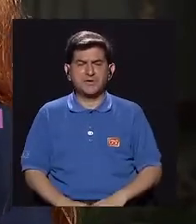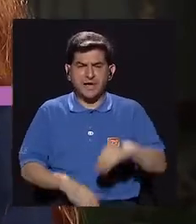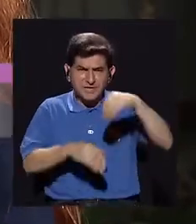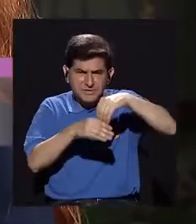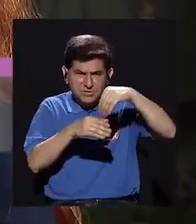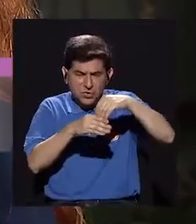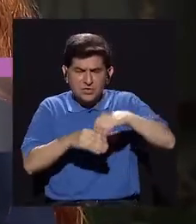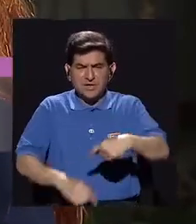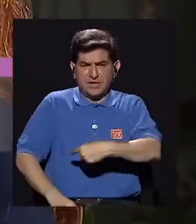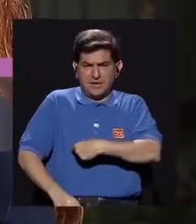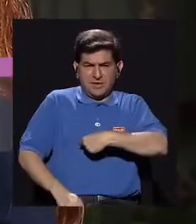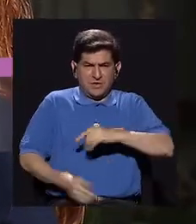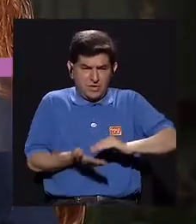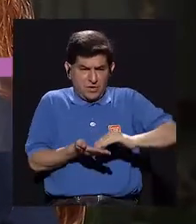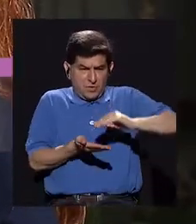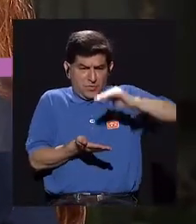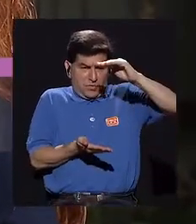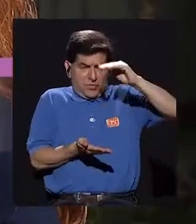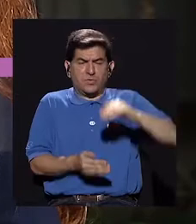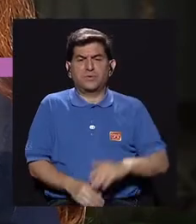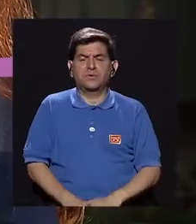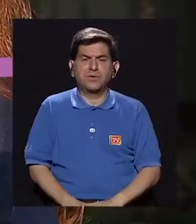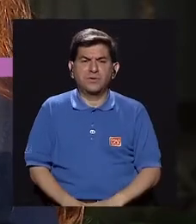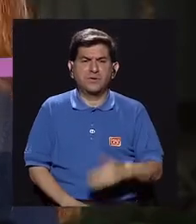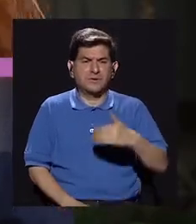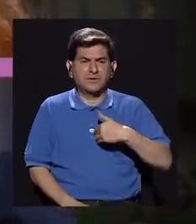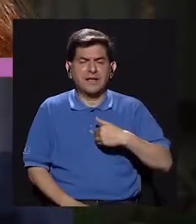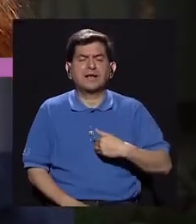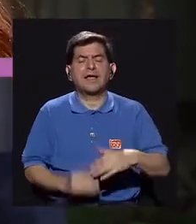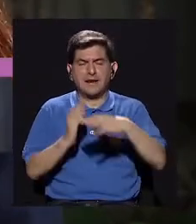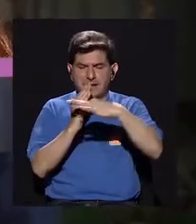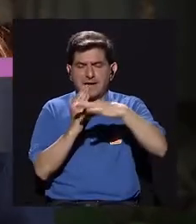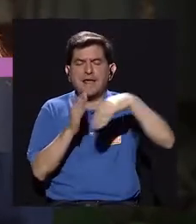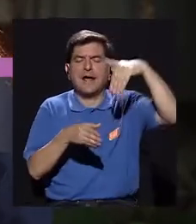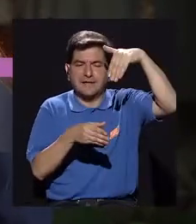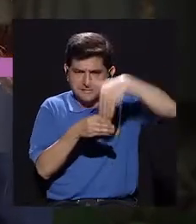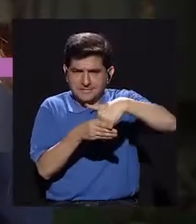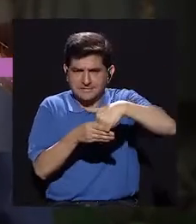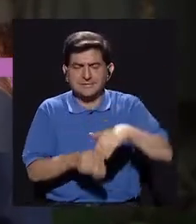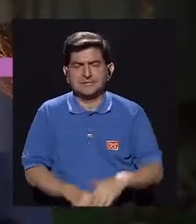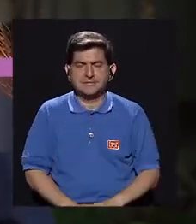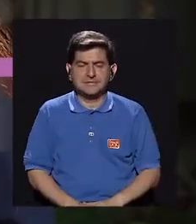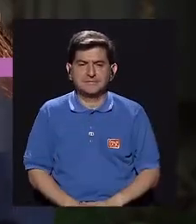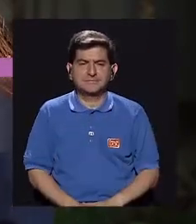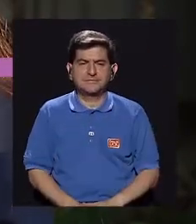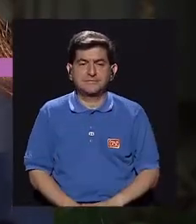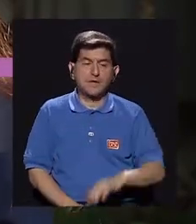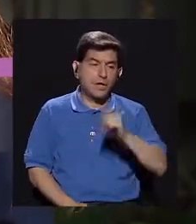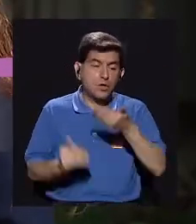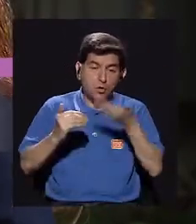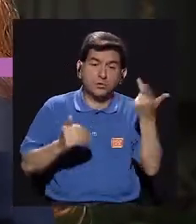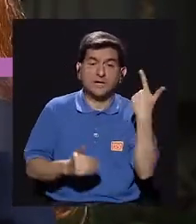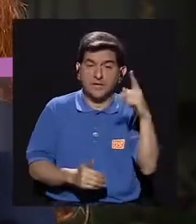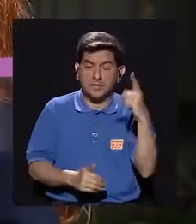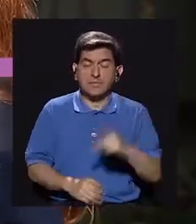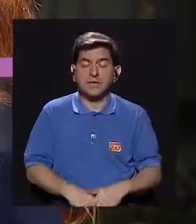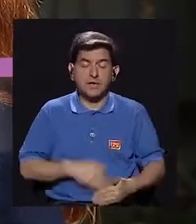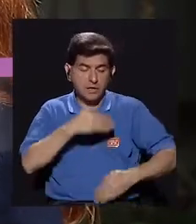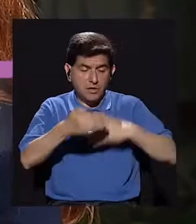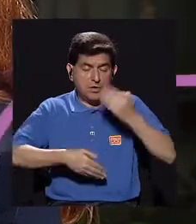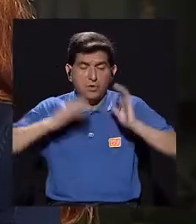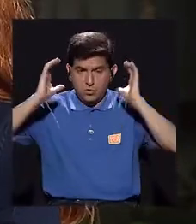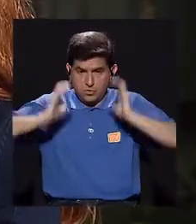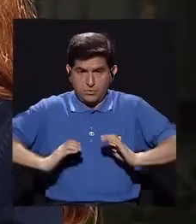de las transaminasas, que tenían grasa en el hígado, perdón, básicamente hígado graso, y otros factores de